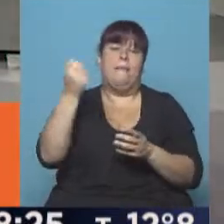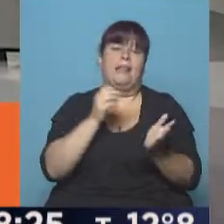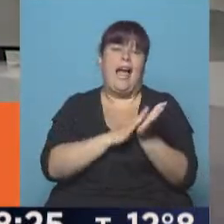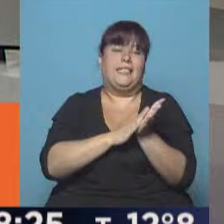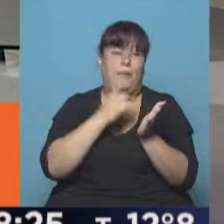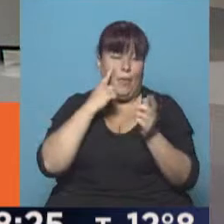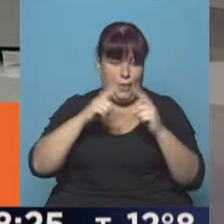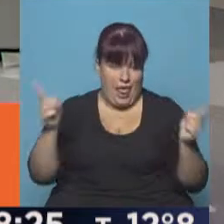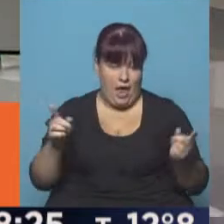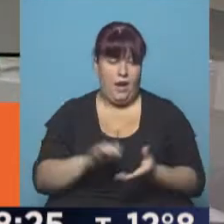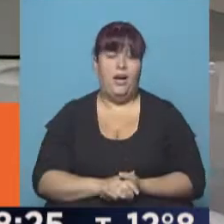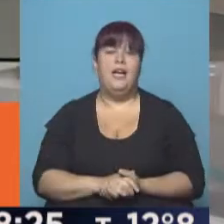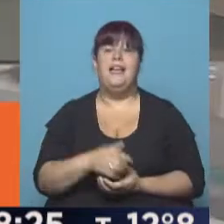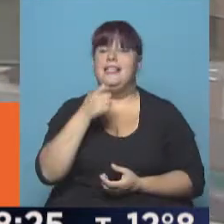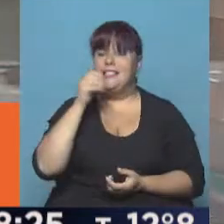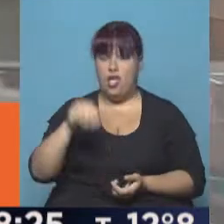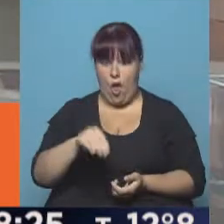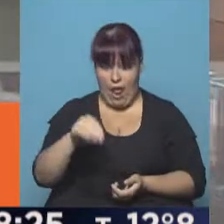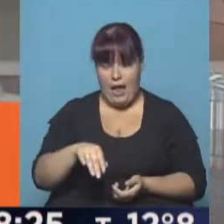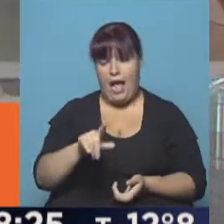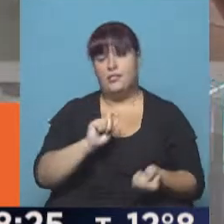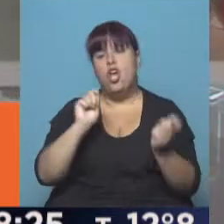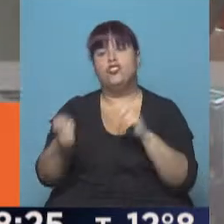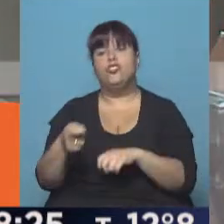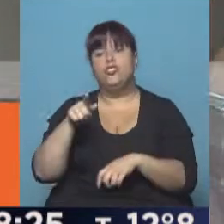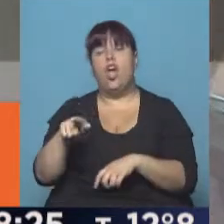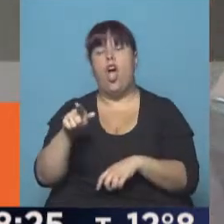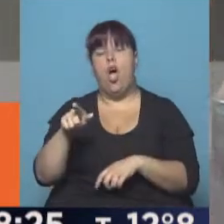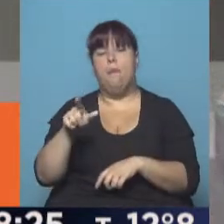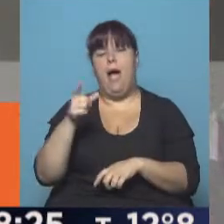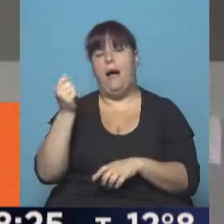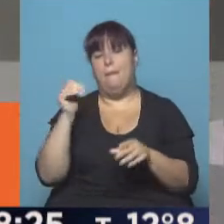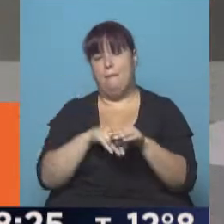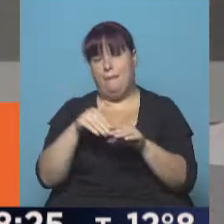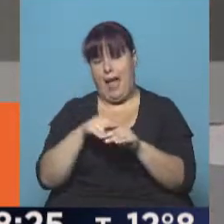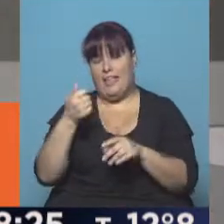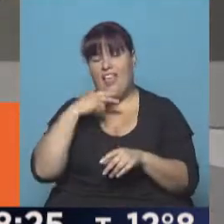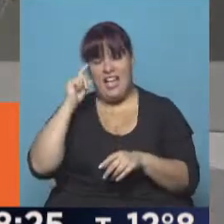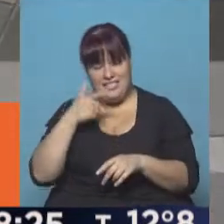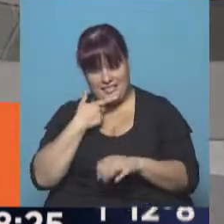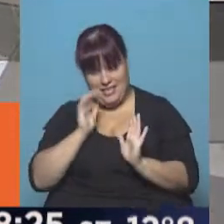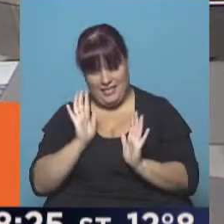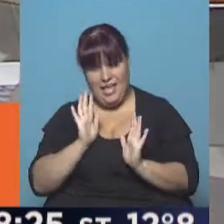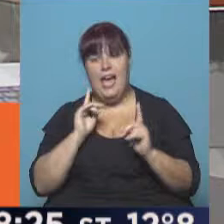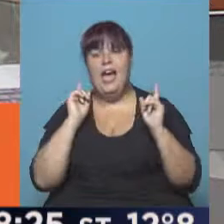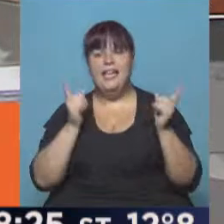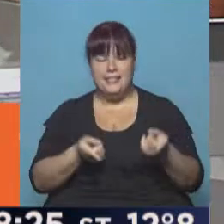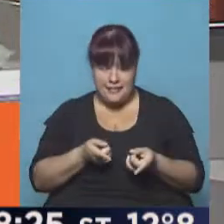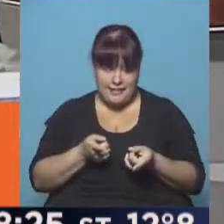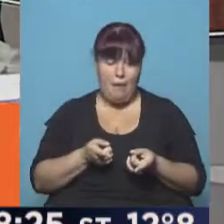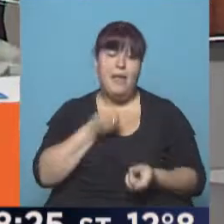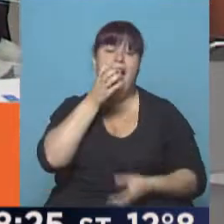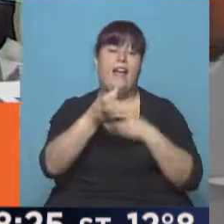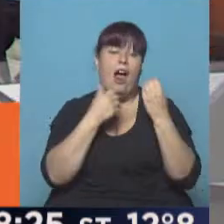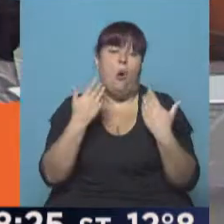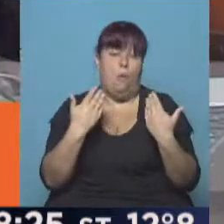de Sustentabilidad. Si esto no alcanza, lo que se va a usar es este fondo del ANSES. También, obviamente, el blanqueo